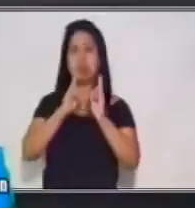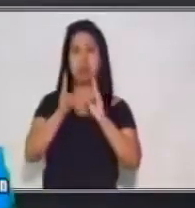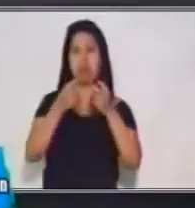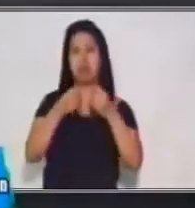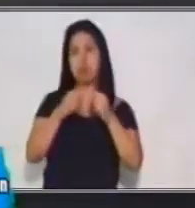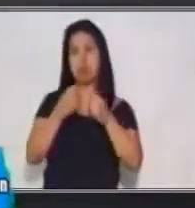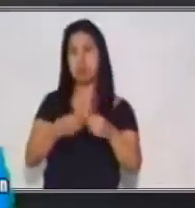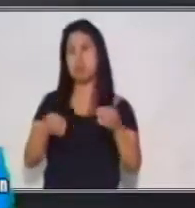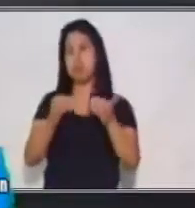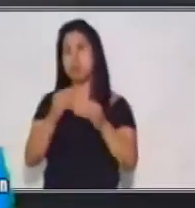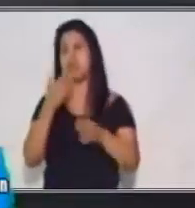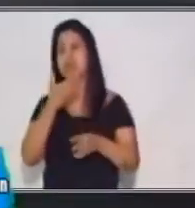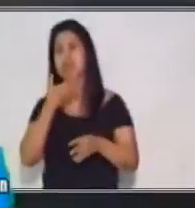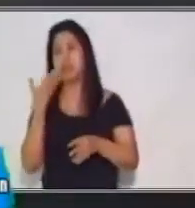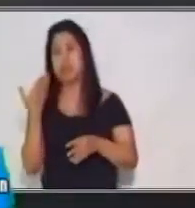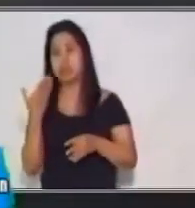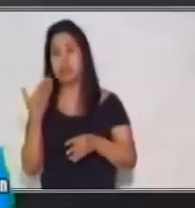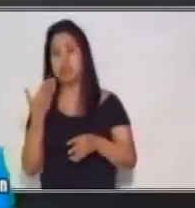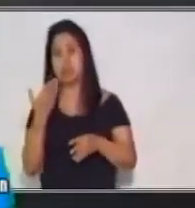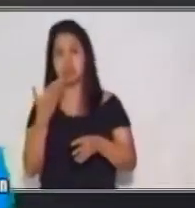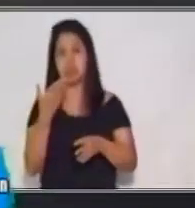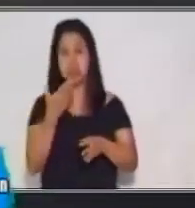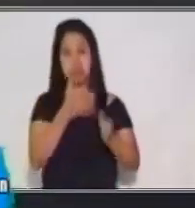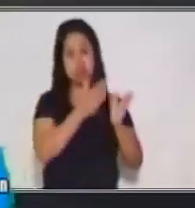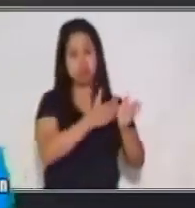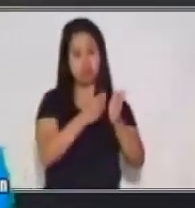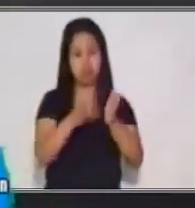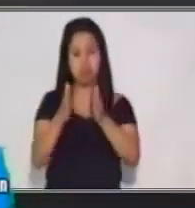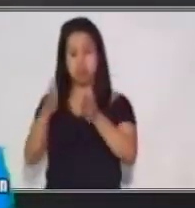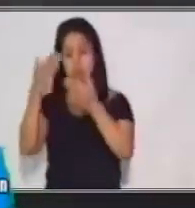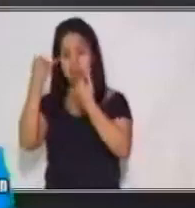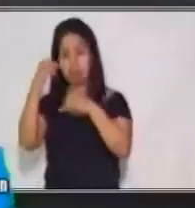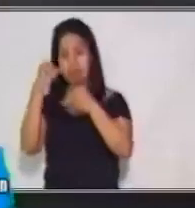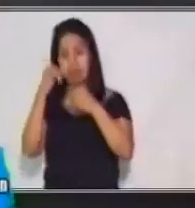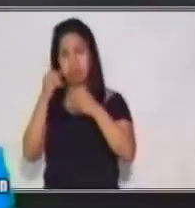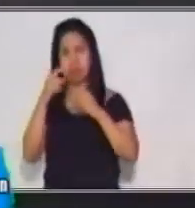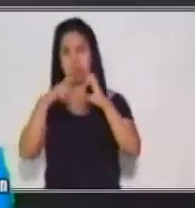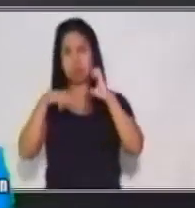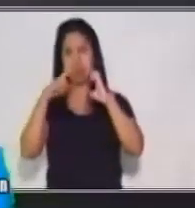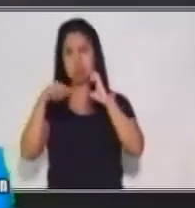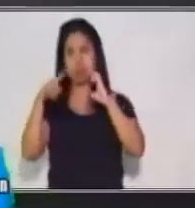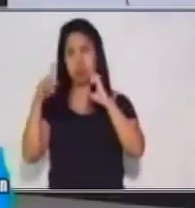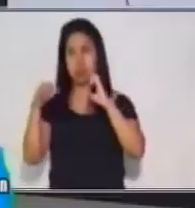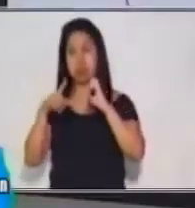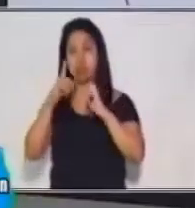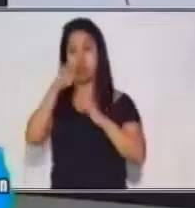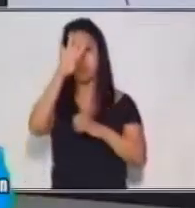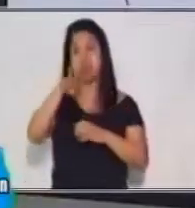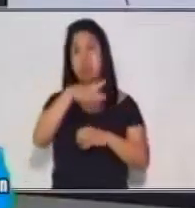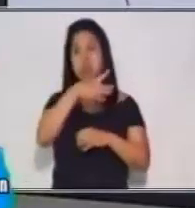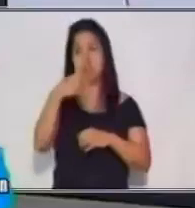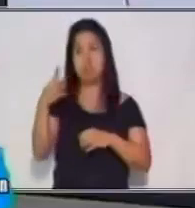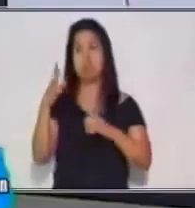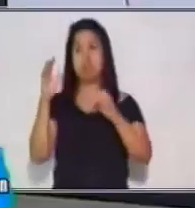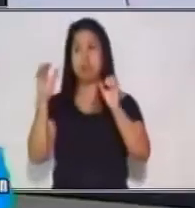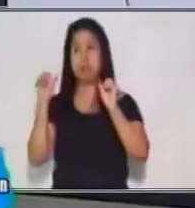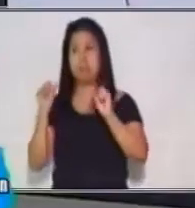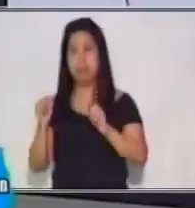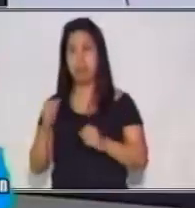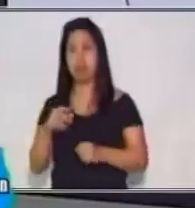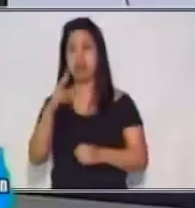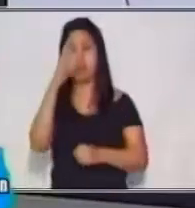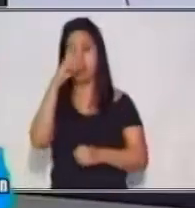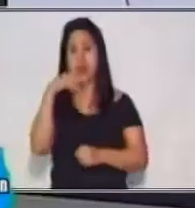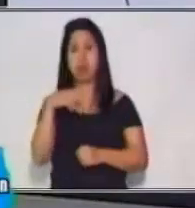fácil registrar la información que existe en una encuesta en una tabla para poder dar